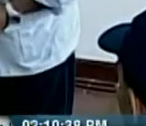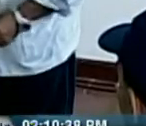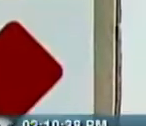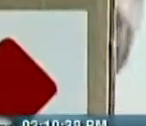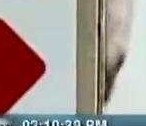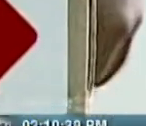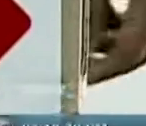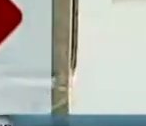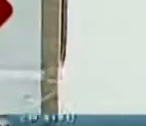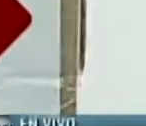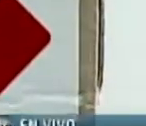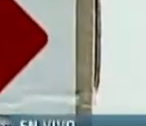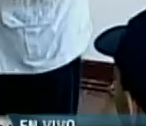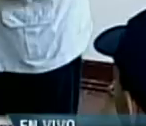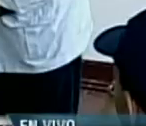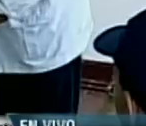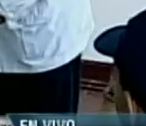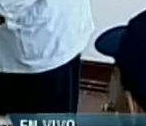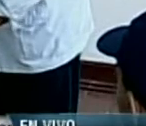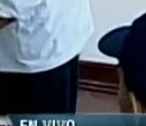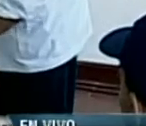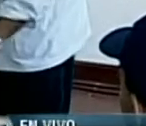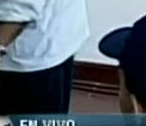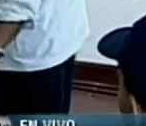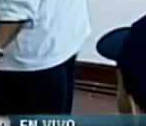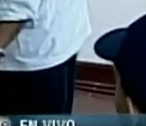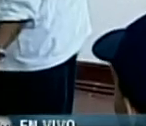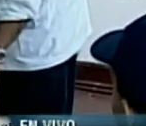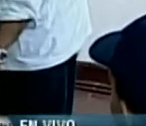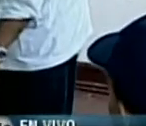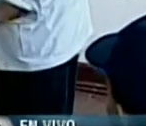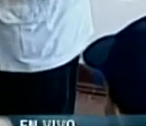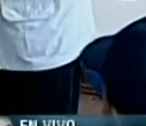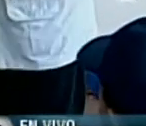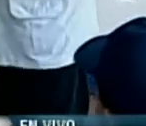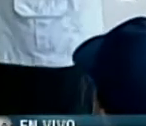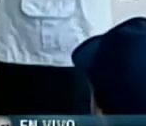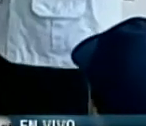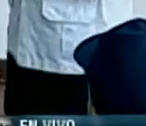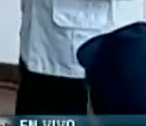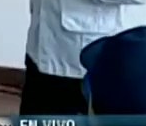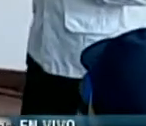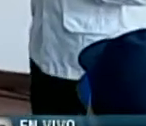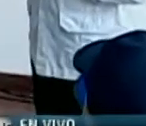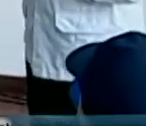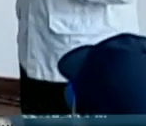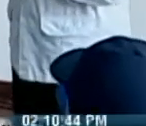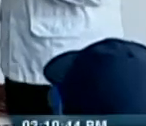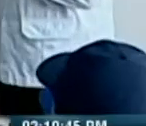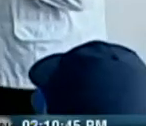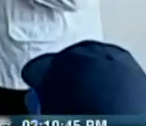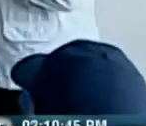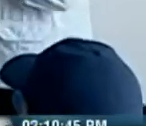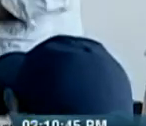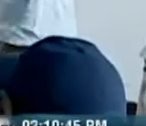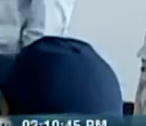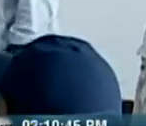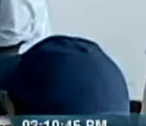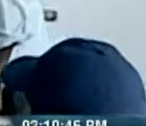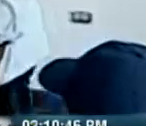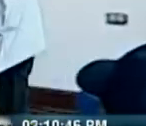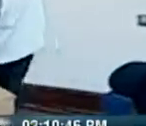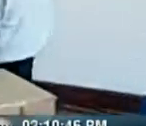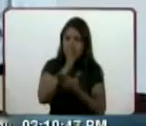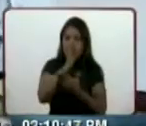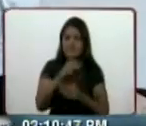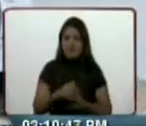en paz. Y bueno, y aquí seguimos con Chávez siempre, por Chávez y con Chávez siempre, con lealtad. ¿Una